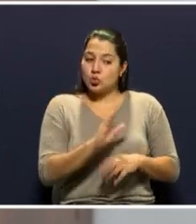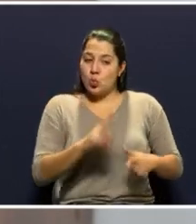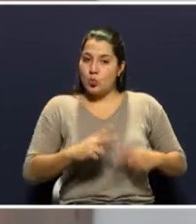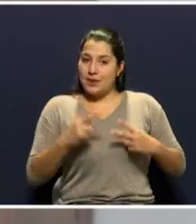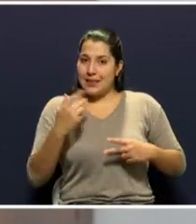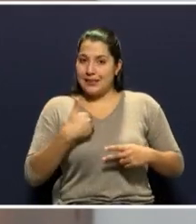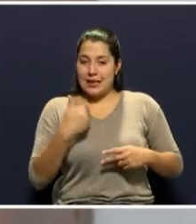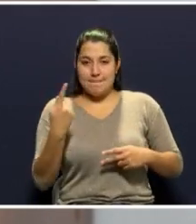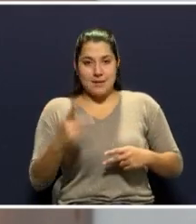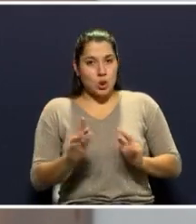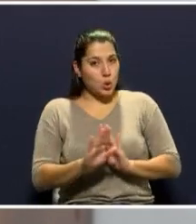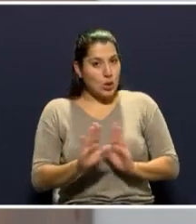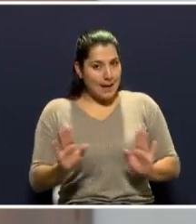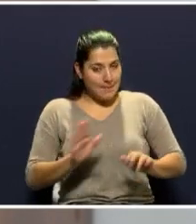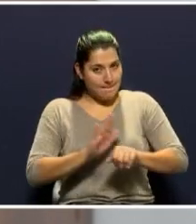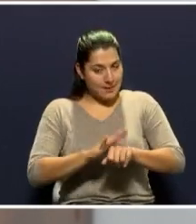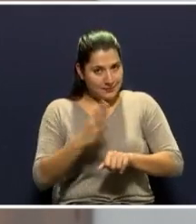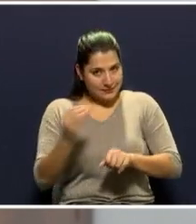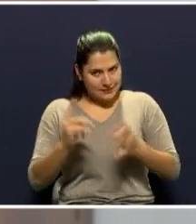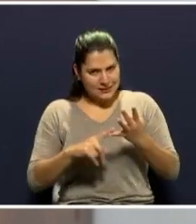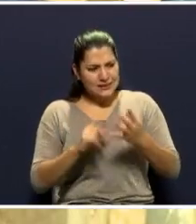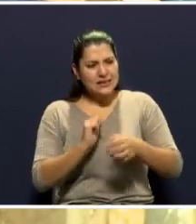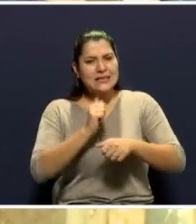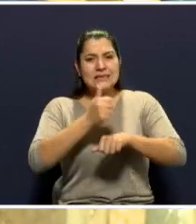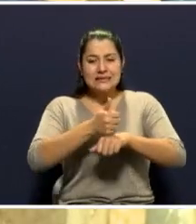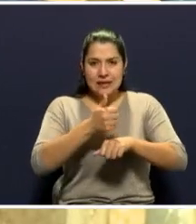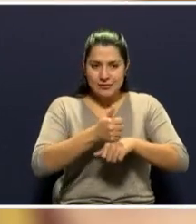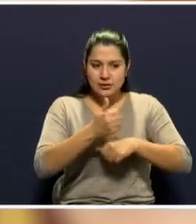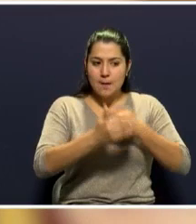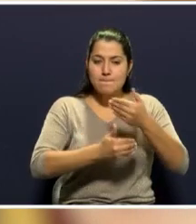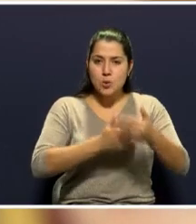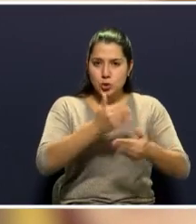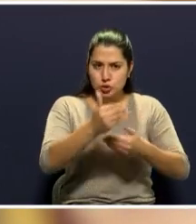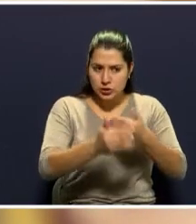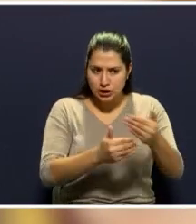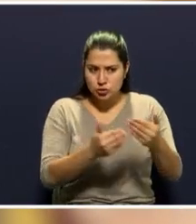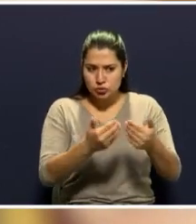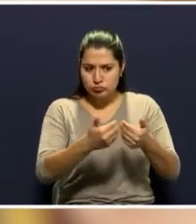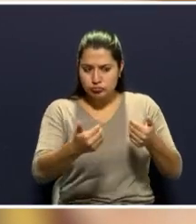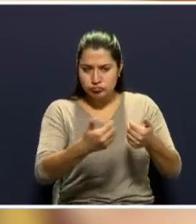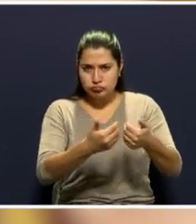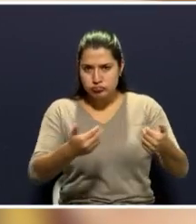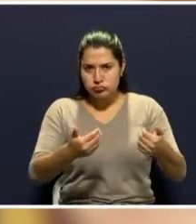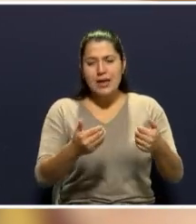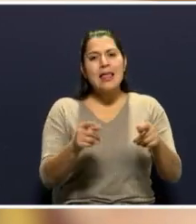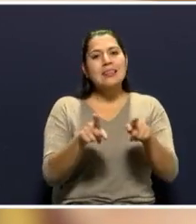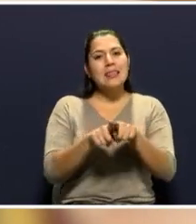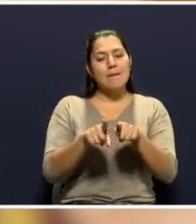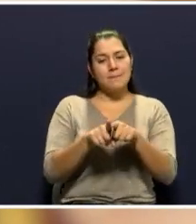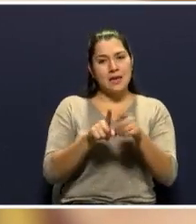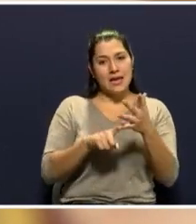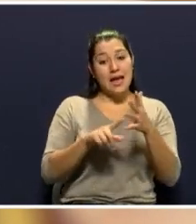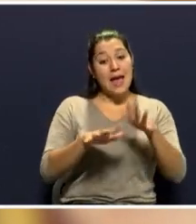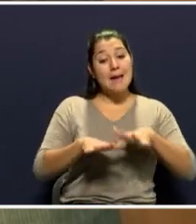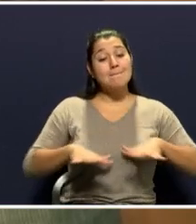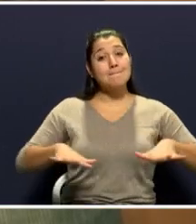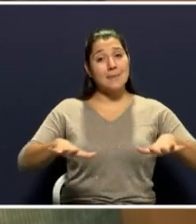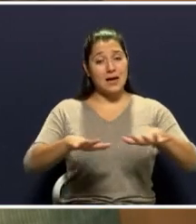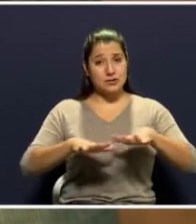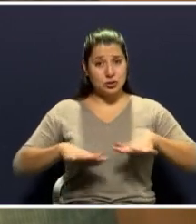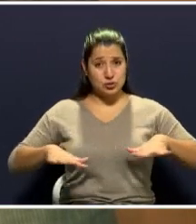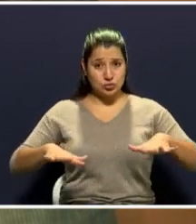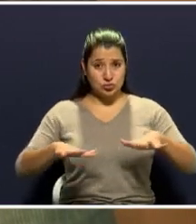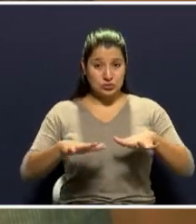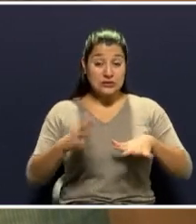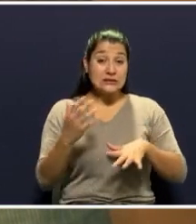libertad. Se han establecido protocolos de aislamiento y además hemos preparado también espacios para, en el caso de que